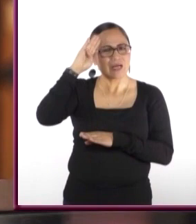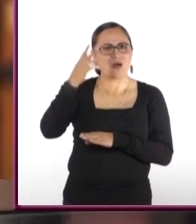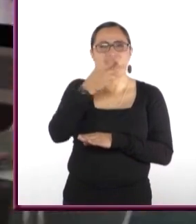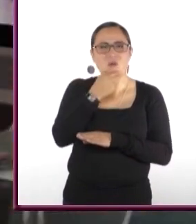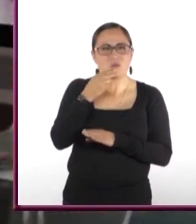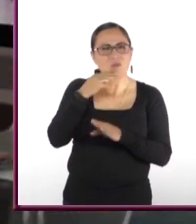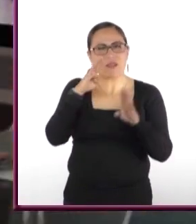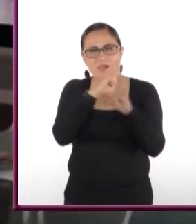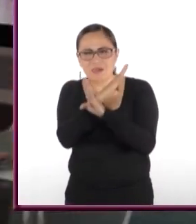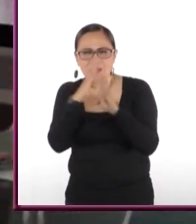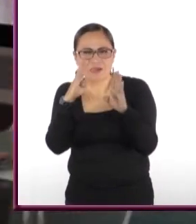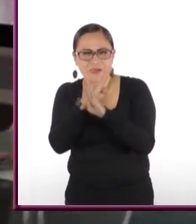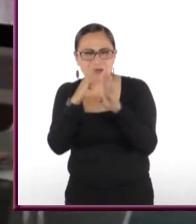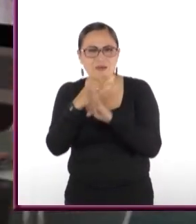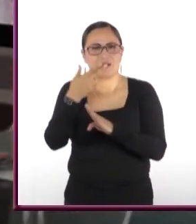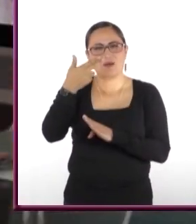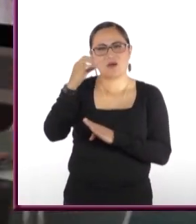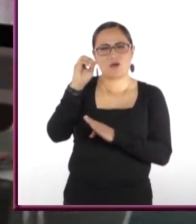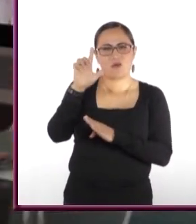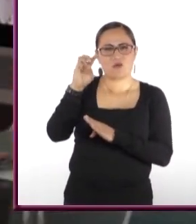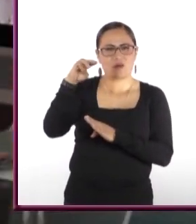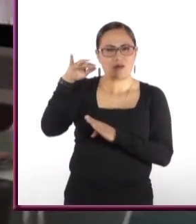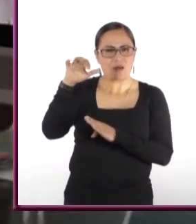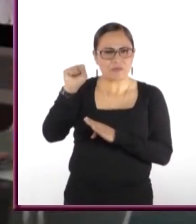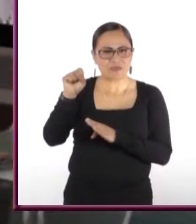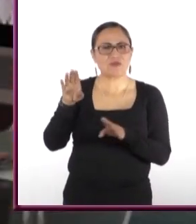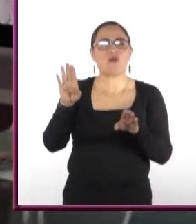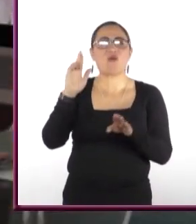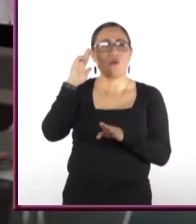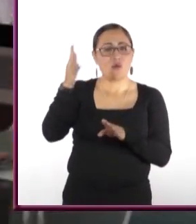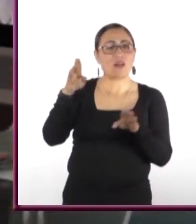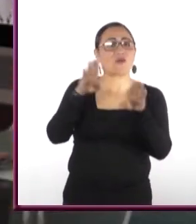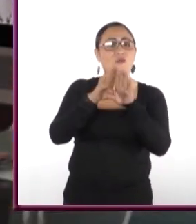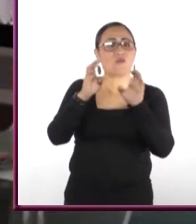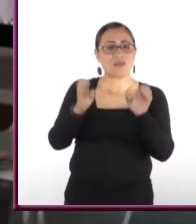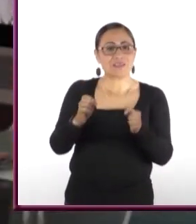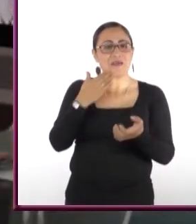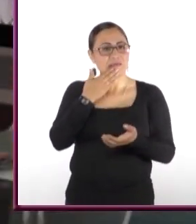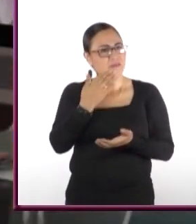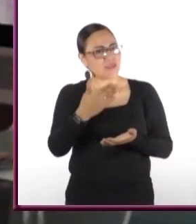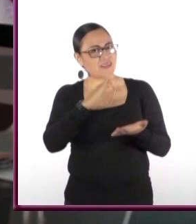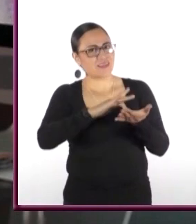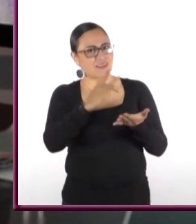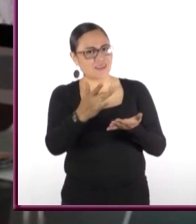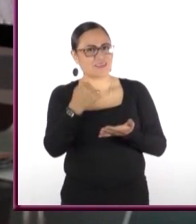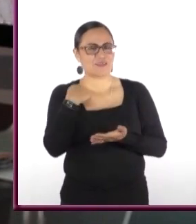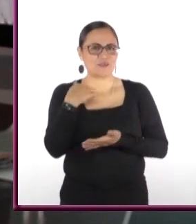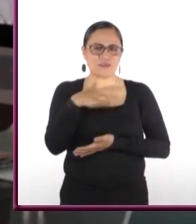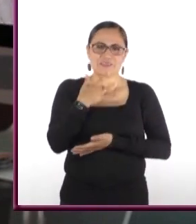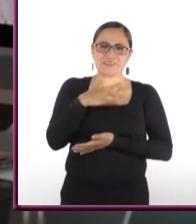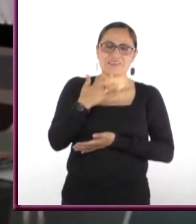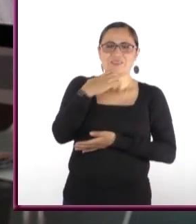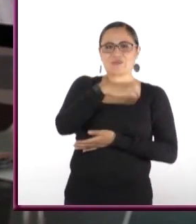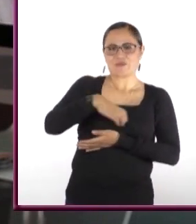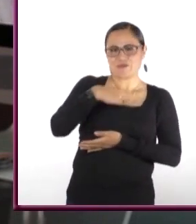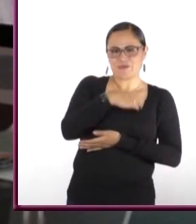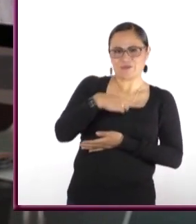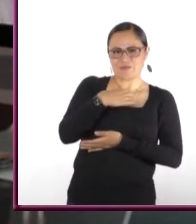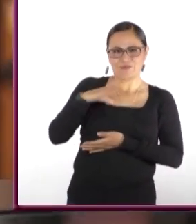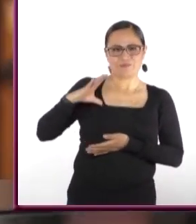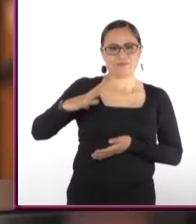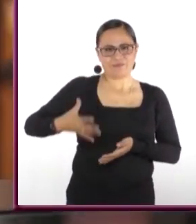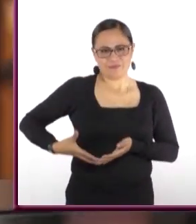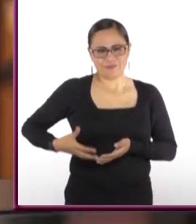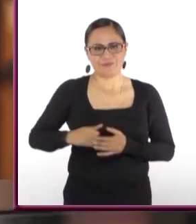Holmes. Hola Yoko, ¿cómo estás? Muy bien, gracias. Mucho gusto y un honor estar aquí. Nos da mucho